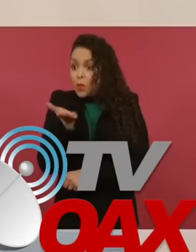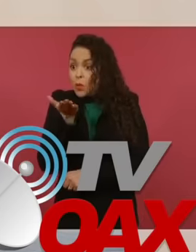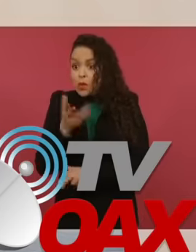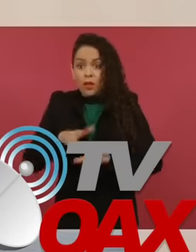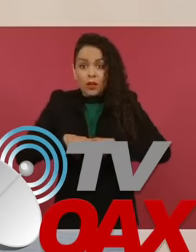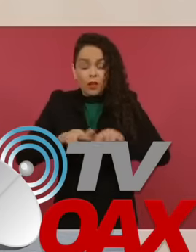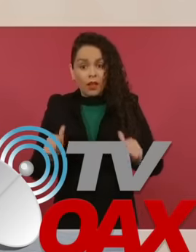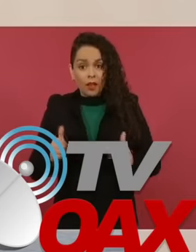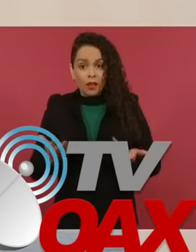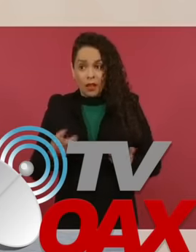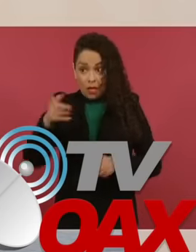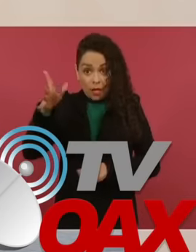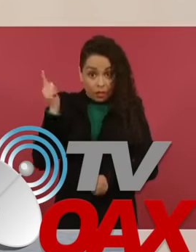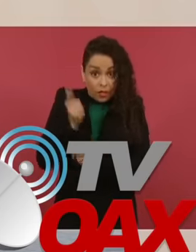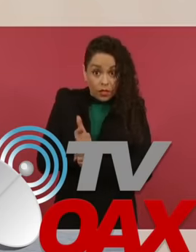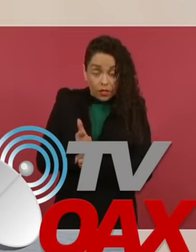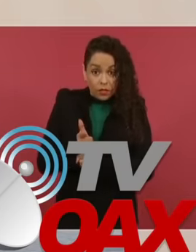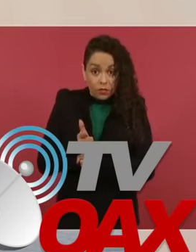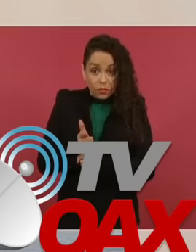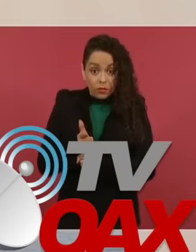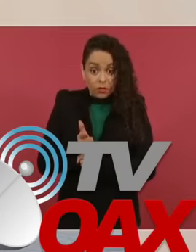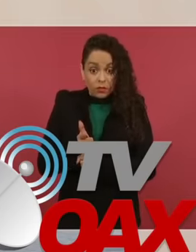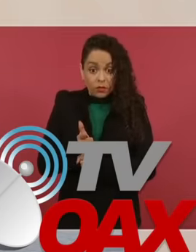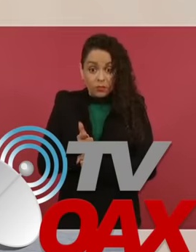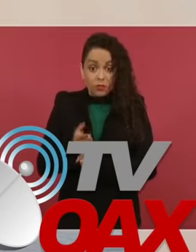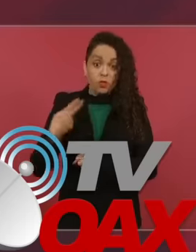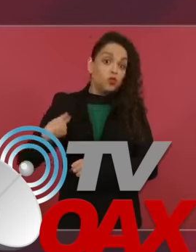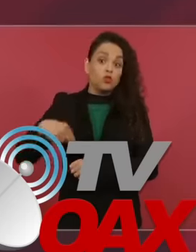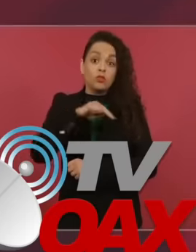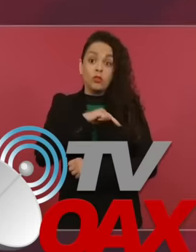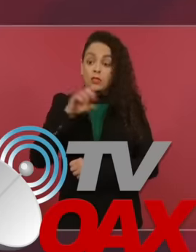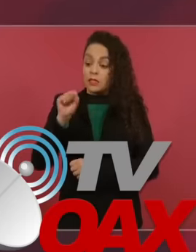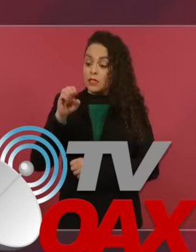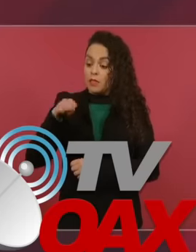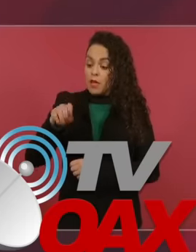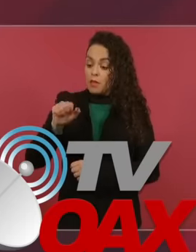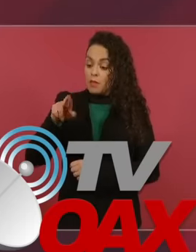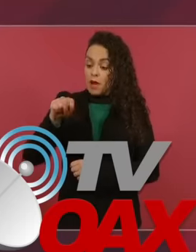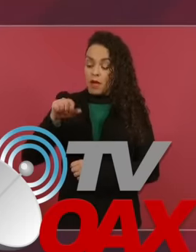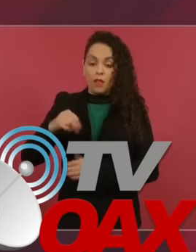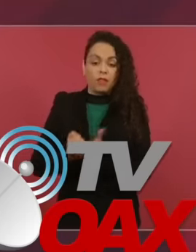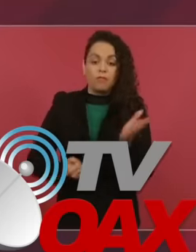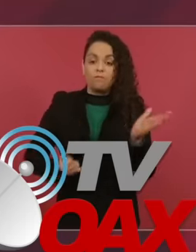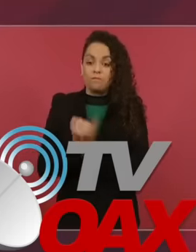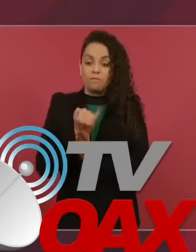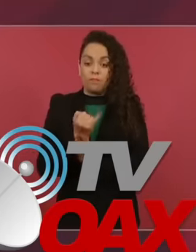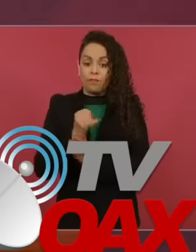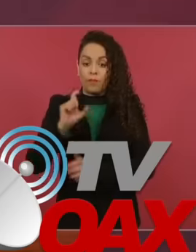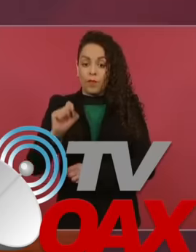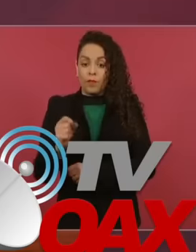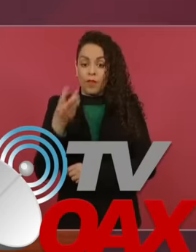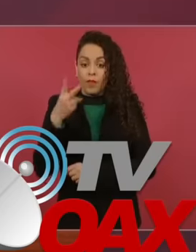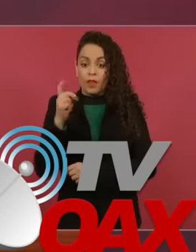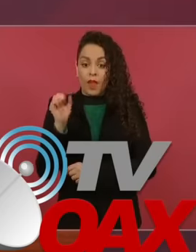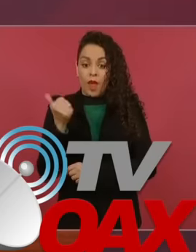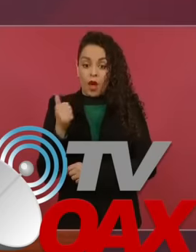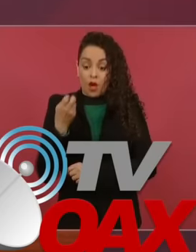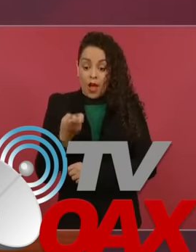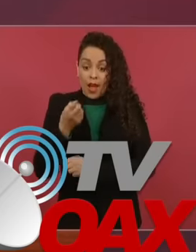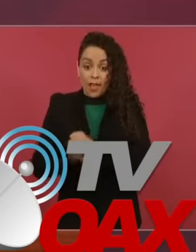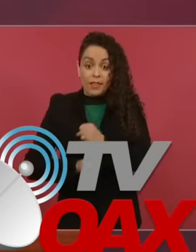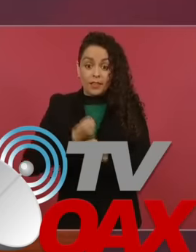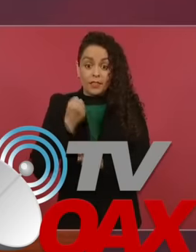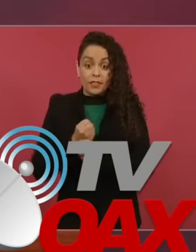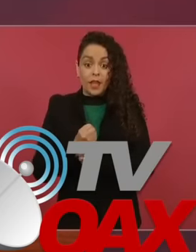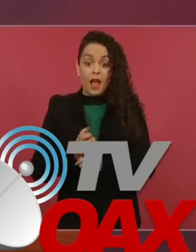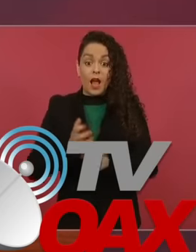cuenta, pero somos contundentes como Semarnat. El 23 de agosto, nosotros ya estamos de este año en una